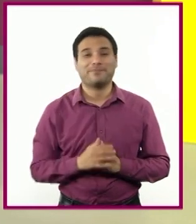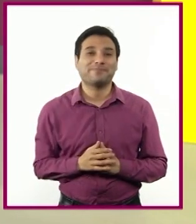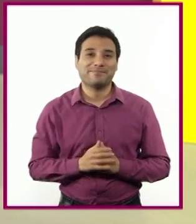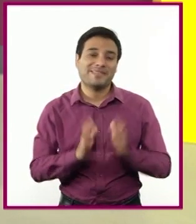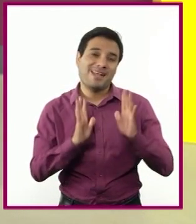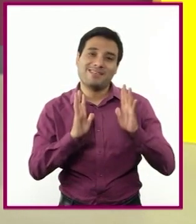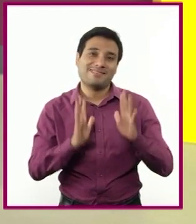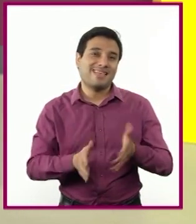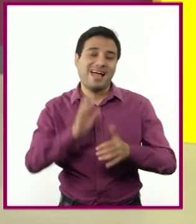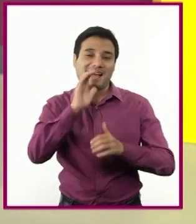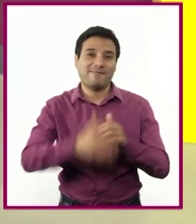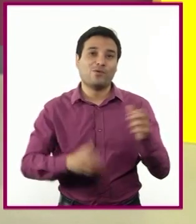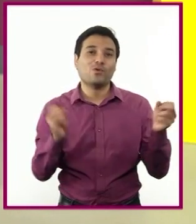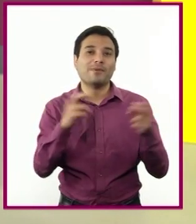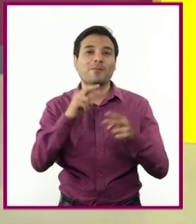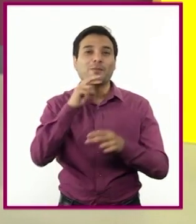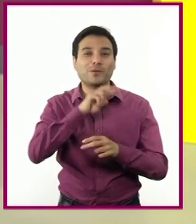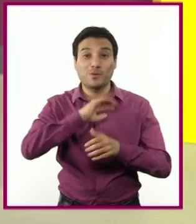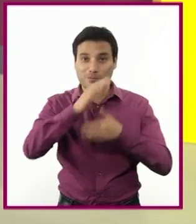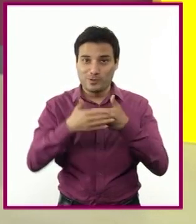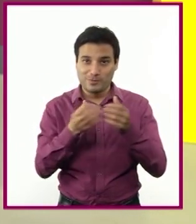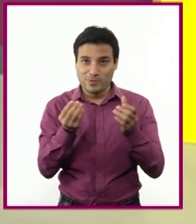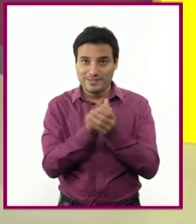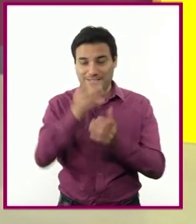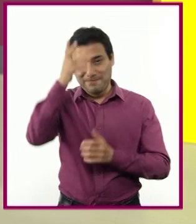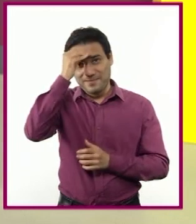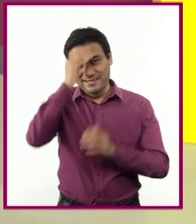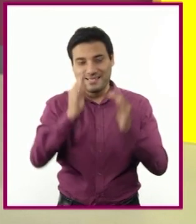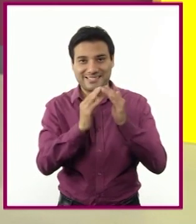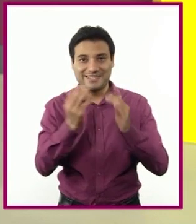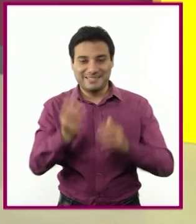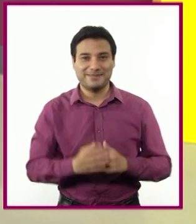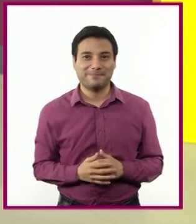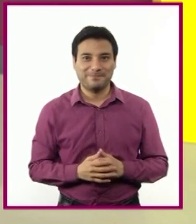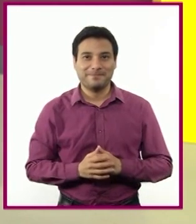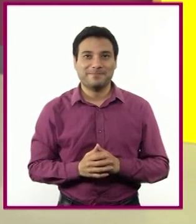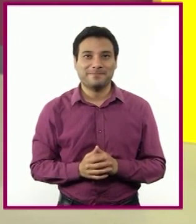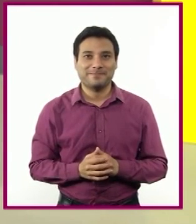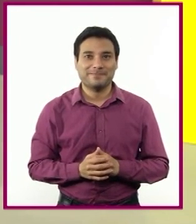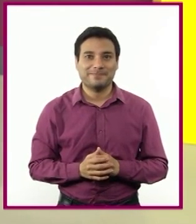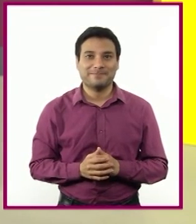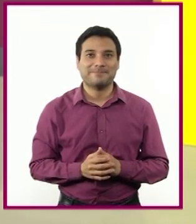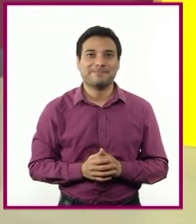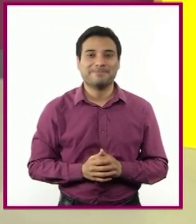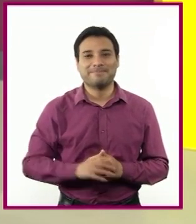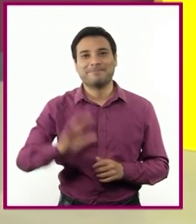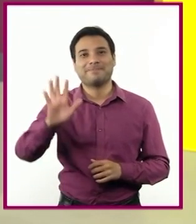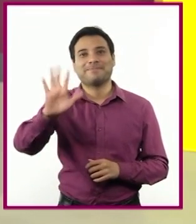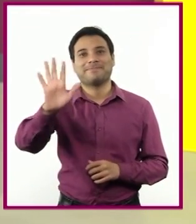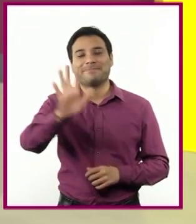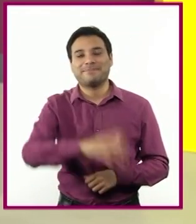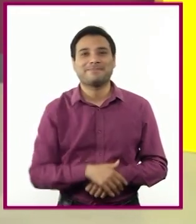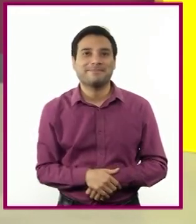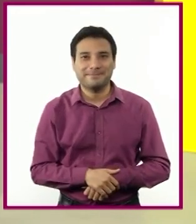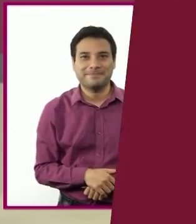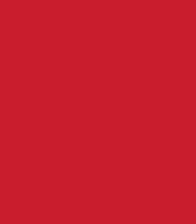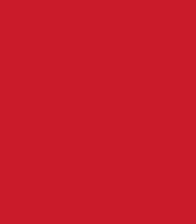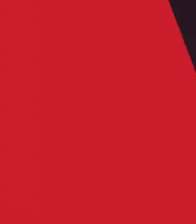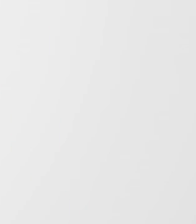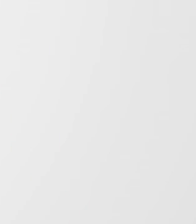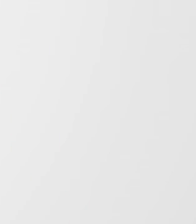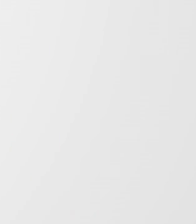terminado. Nos vemos pronto en una sesión más de Aprende en Casa 3. ¡Hasta la próxima!